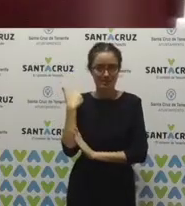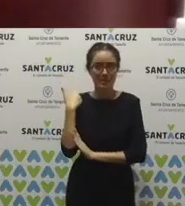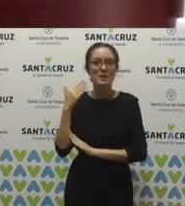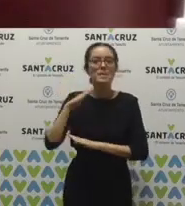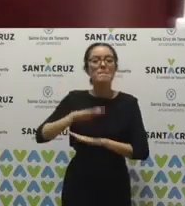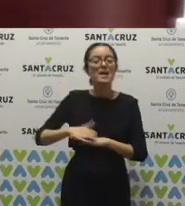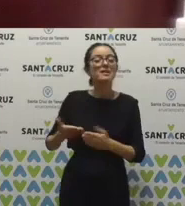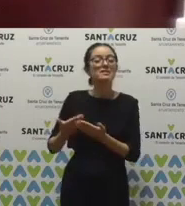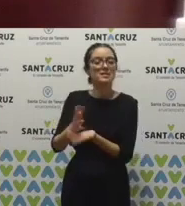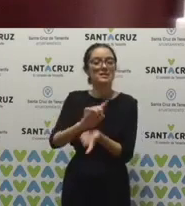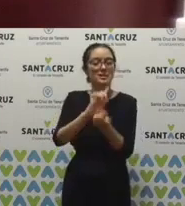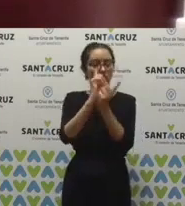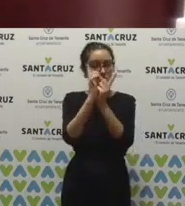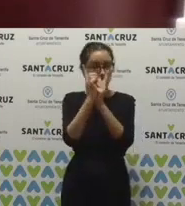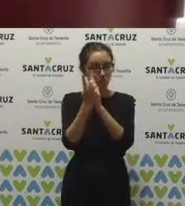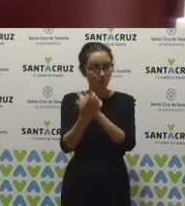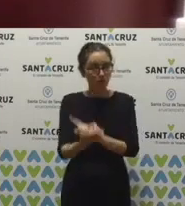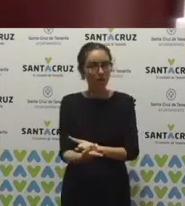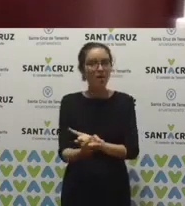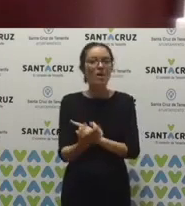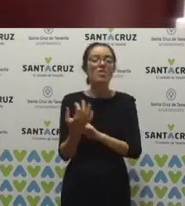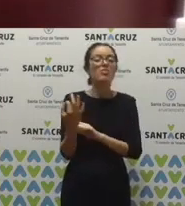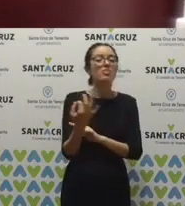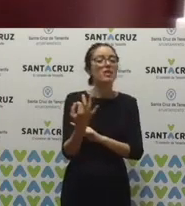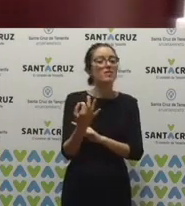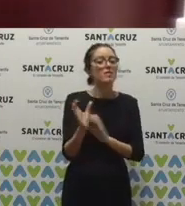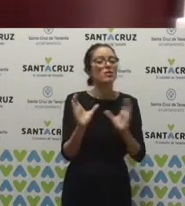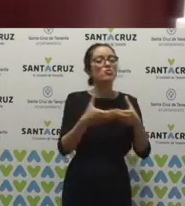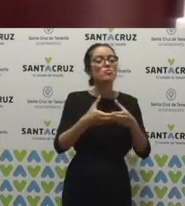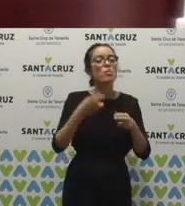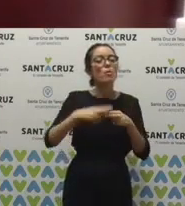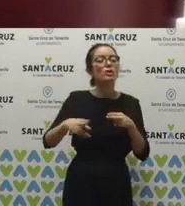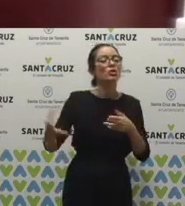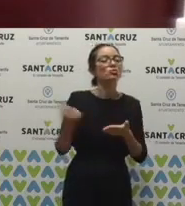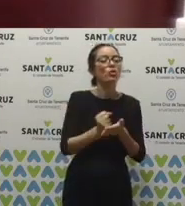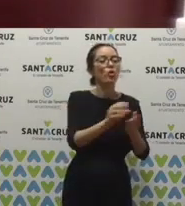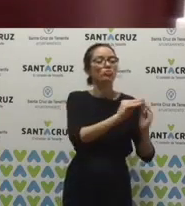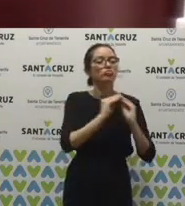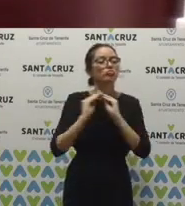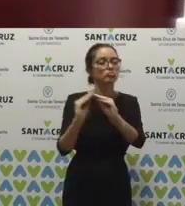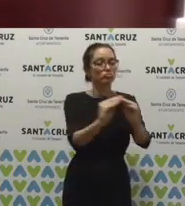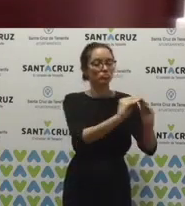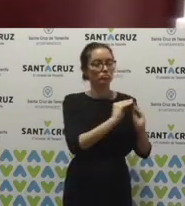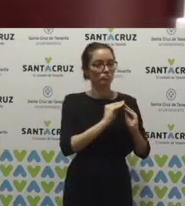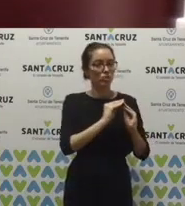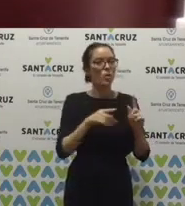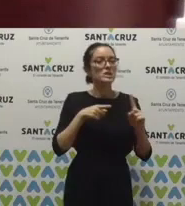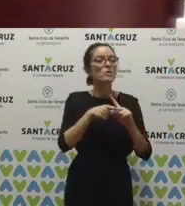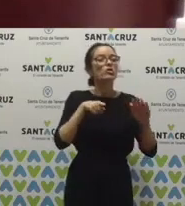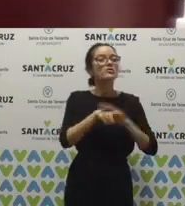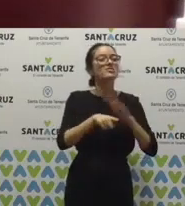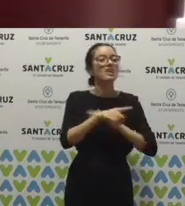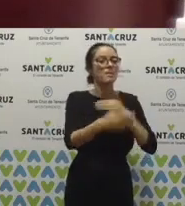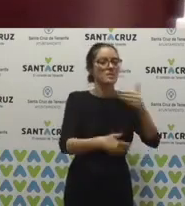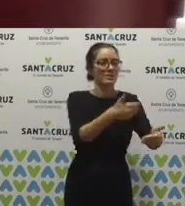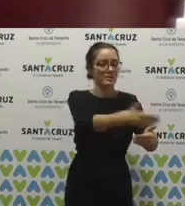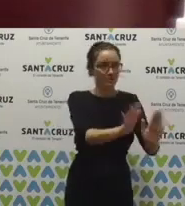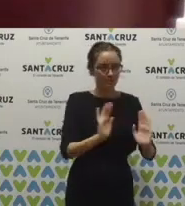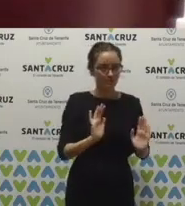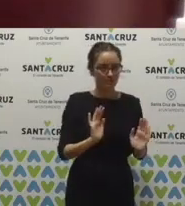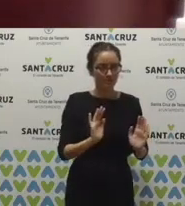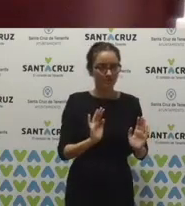las transaccionales tienen que tener el acuerdo de todos los grupos o de que se tramite de que se tramite pues es decir